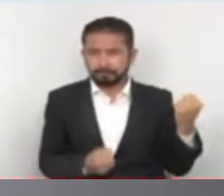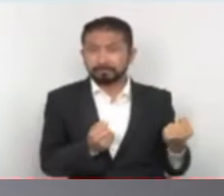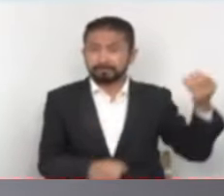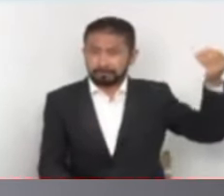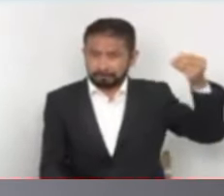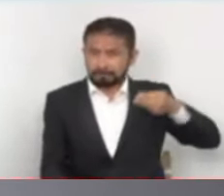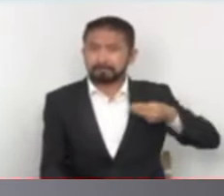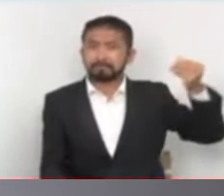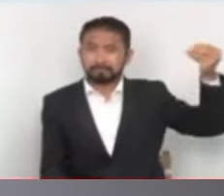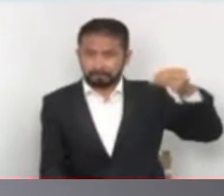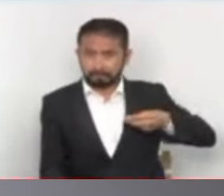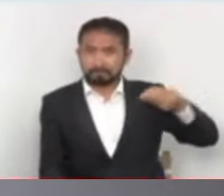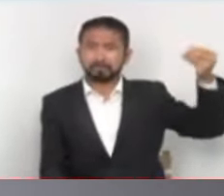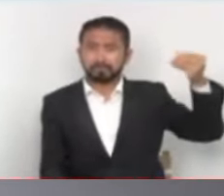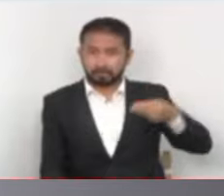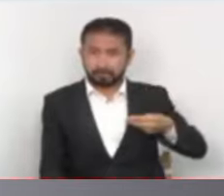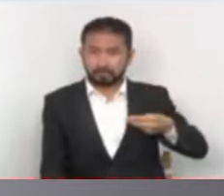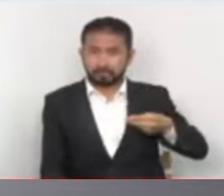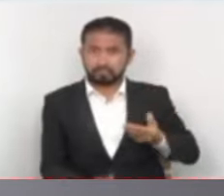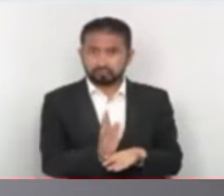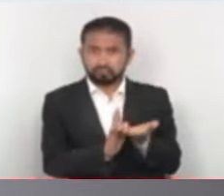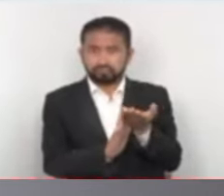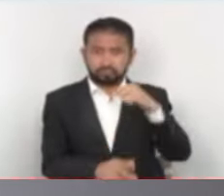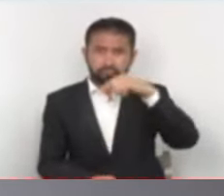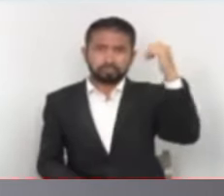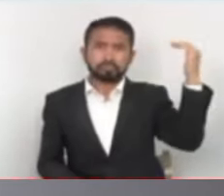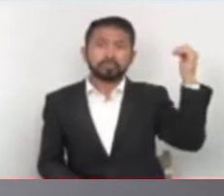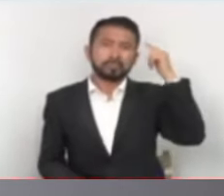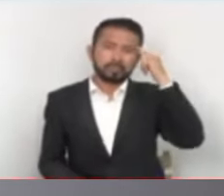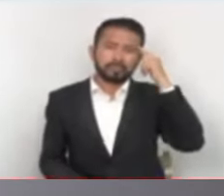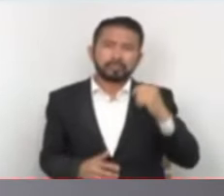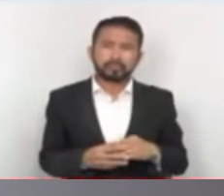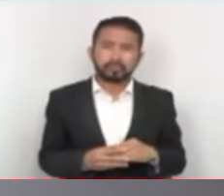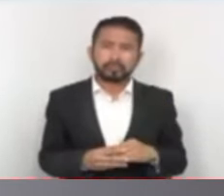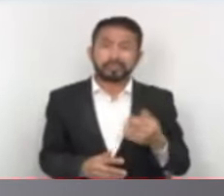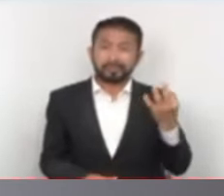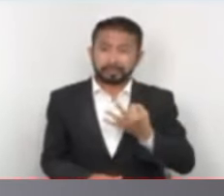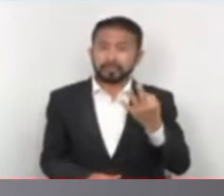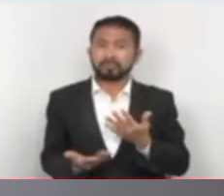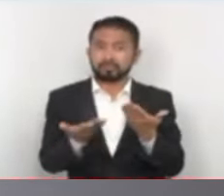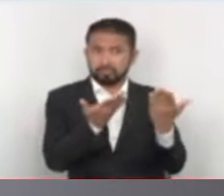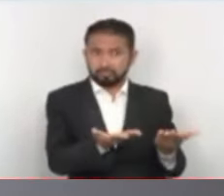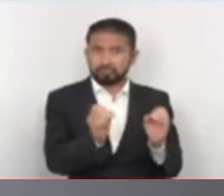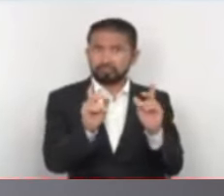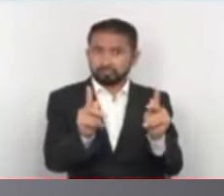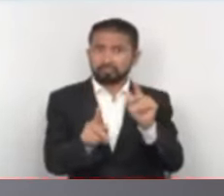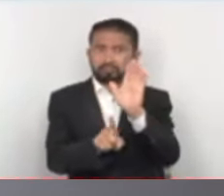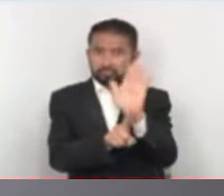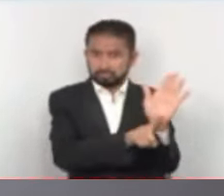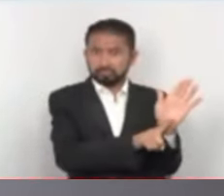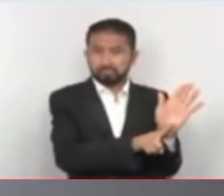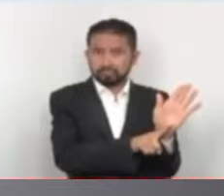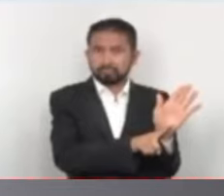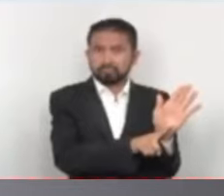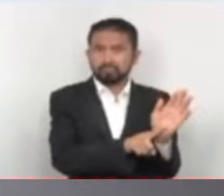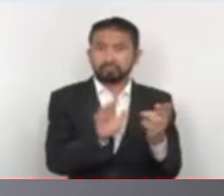aportan con sus remesas pues al país, y creo que era necesario darles esa oportunidad de